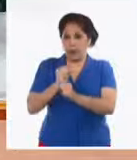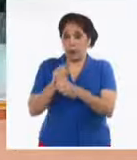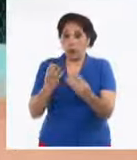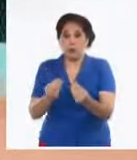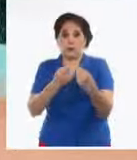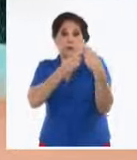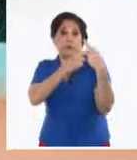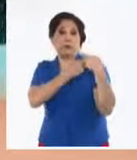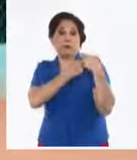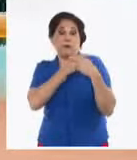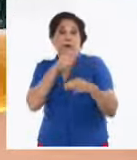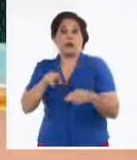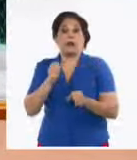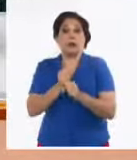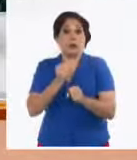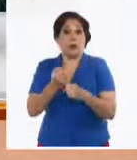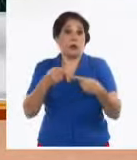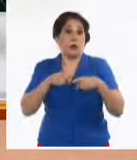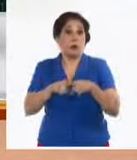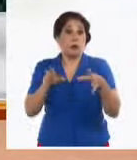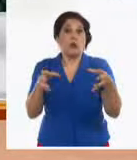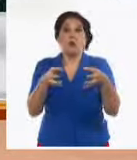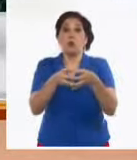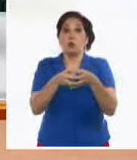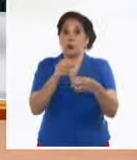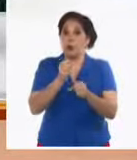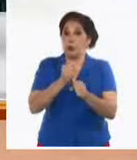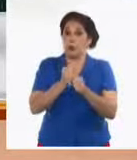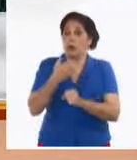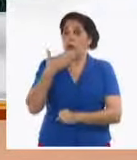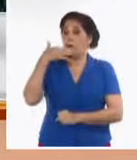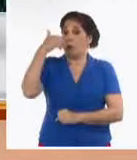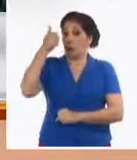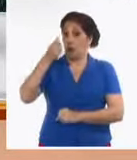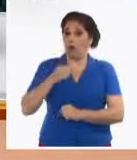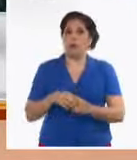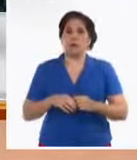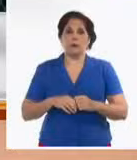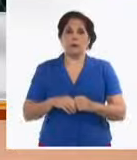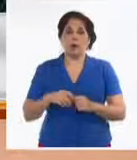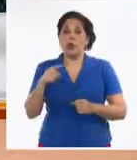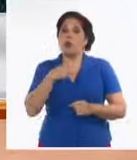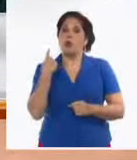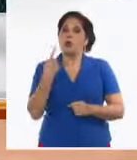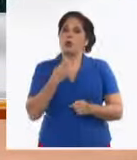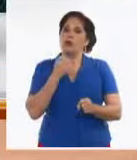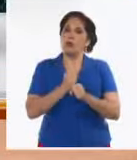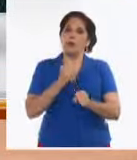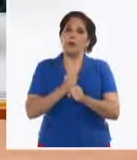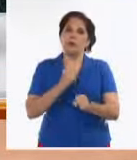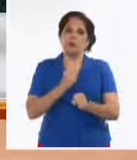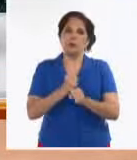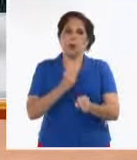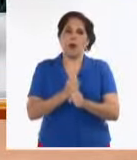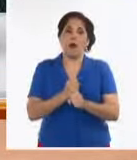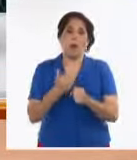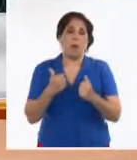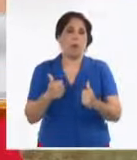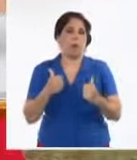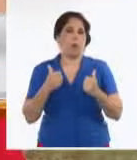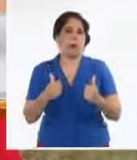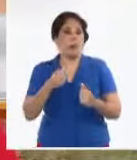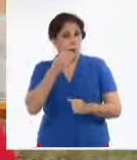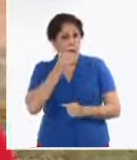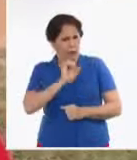Y se ha trabajado muy bien como equipo, y hay muchas muy buenas cosas aquí, hemos trabajado bien y se puede lograr